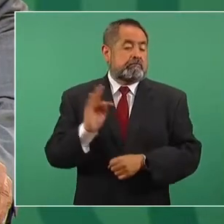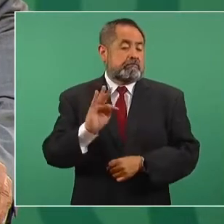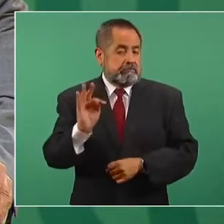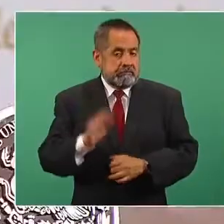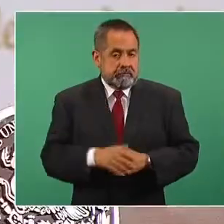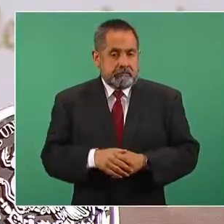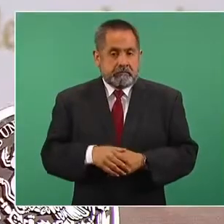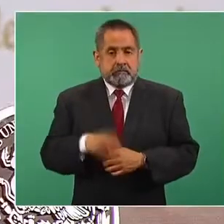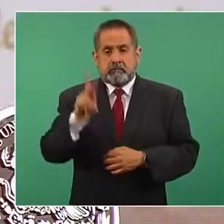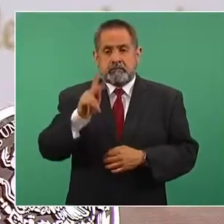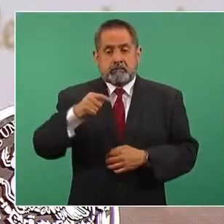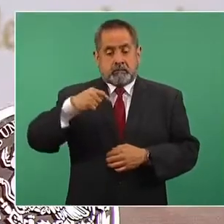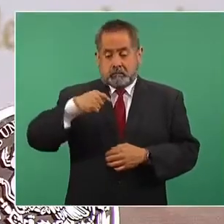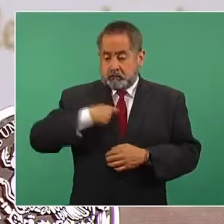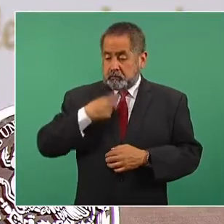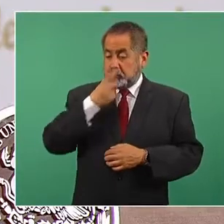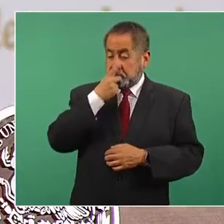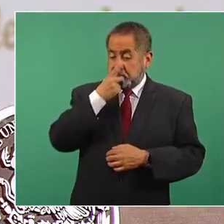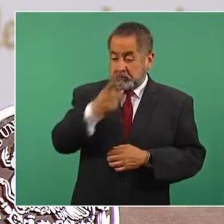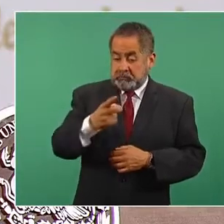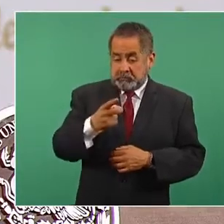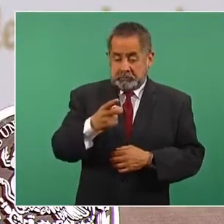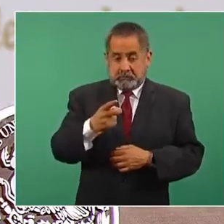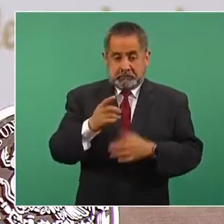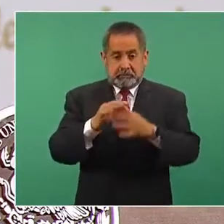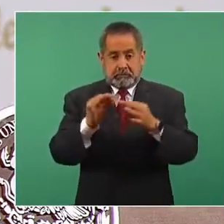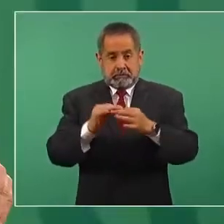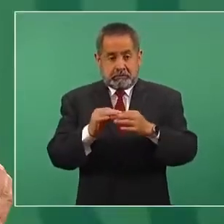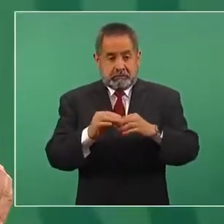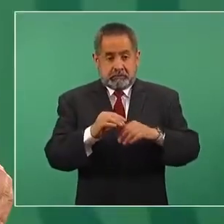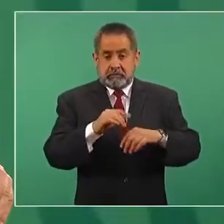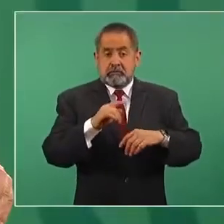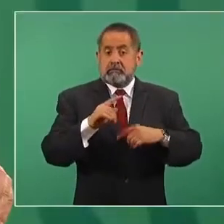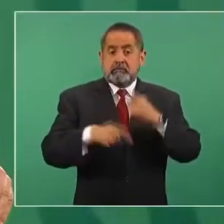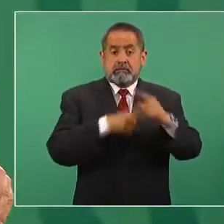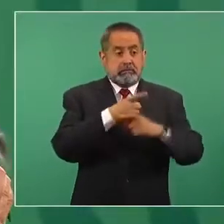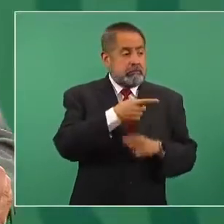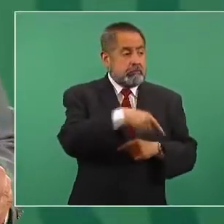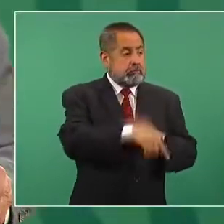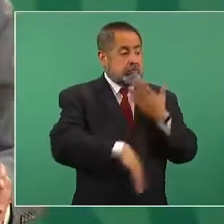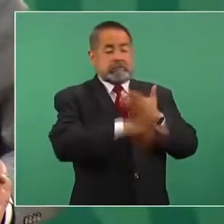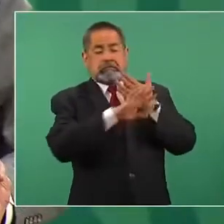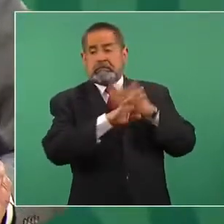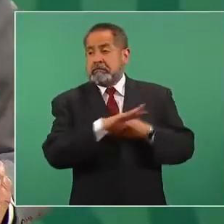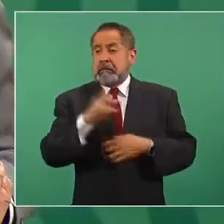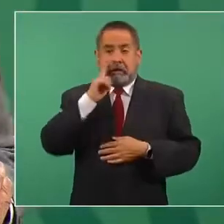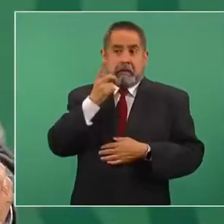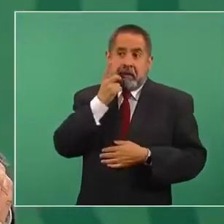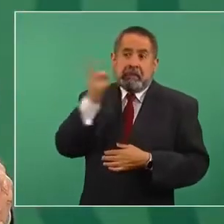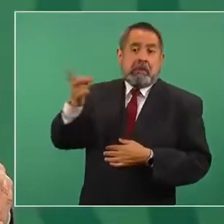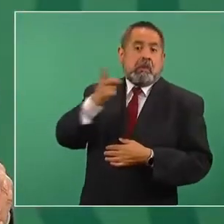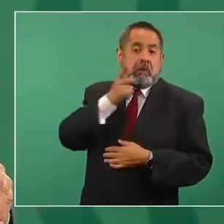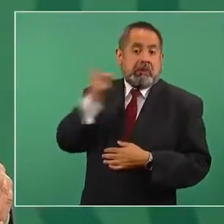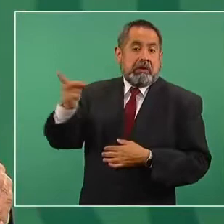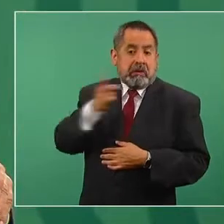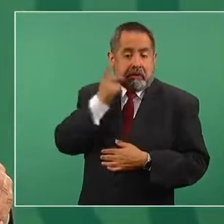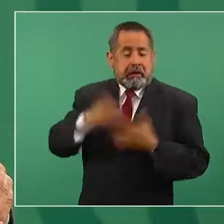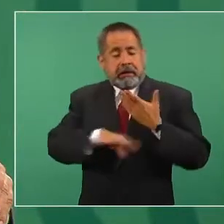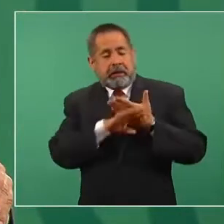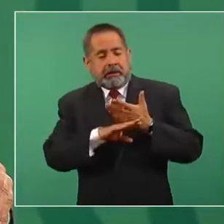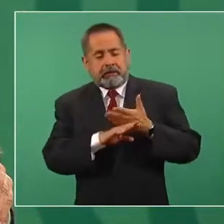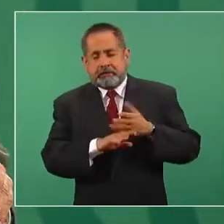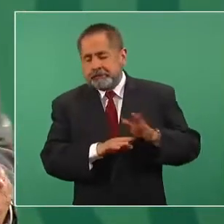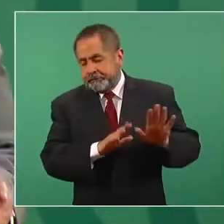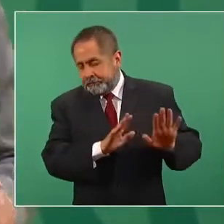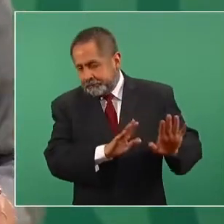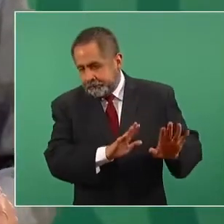Pero como todo lo que diga se puede usar en mi contra, entonces nada